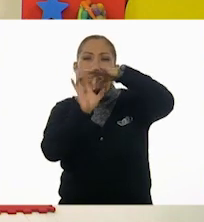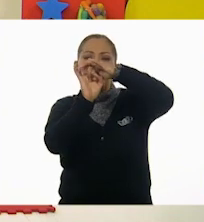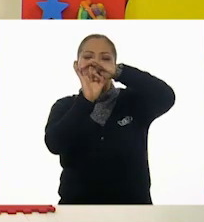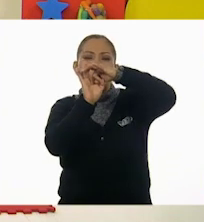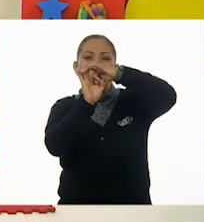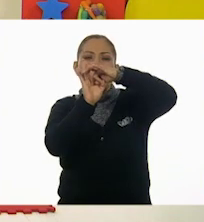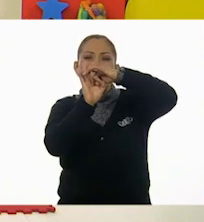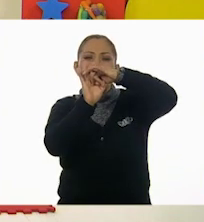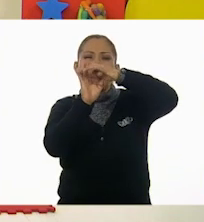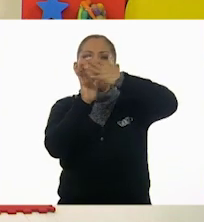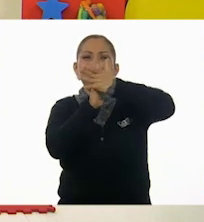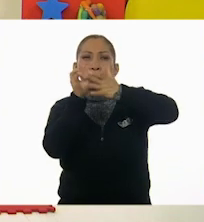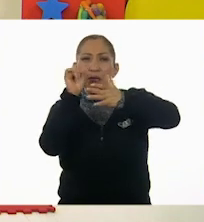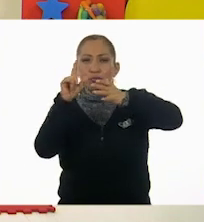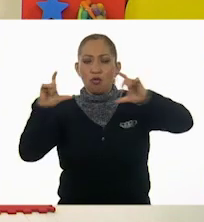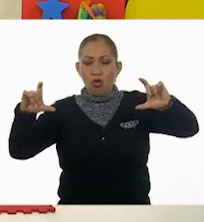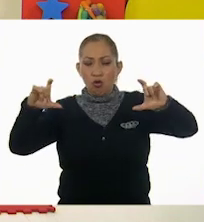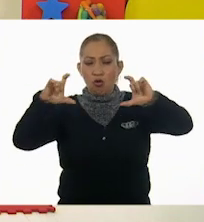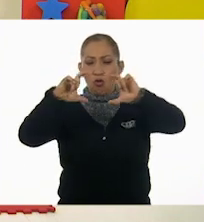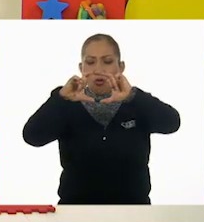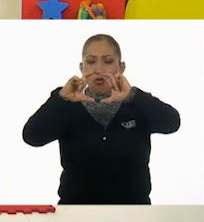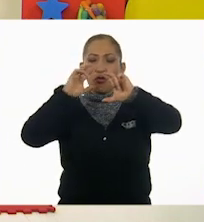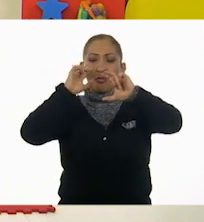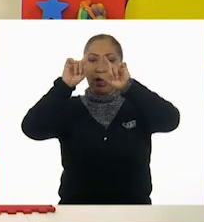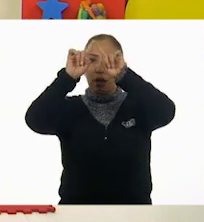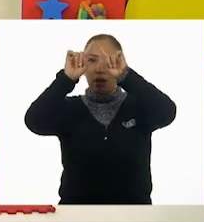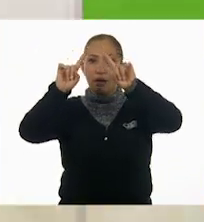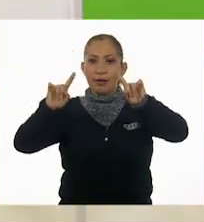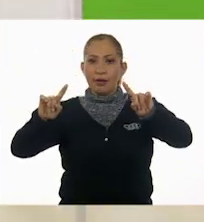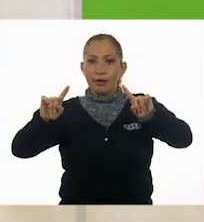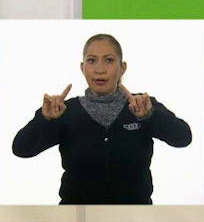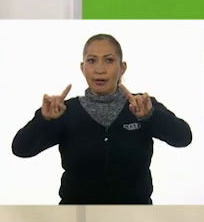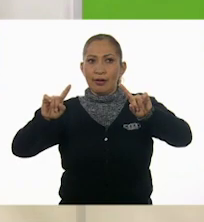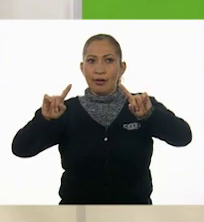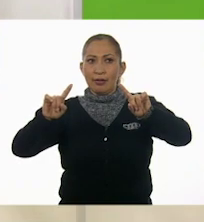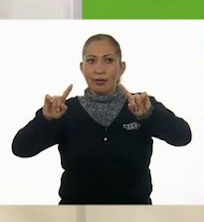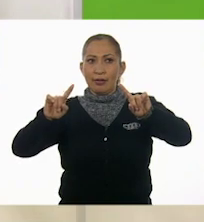Con la hoja que tú tienes allá. Uh-huh. Para formar, a ver.